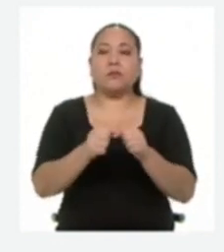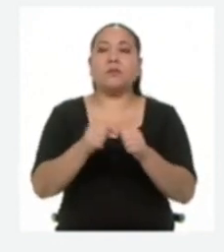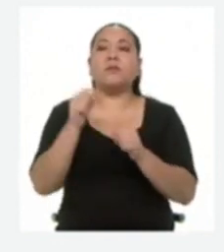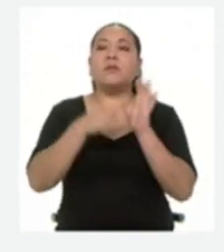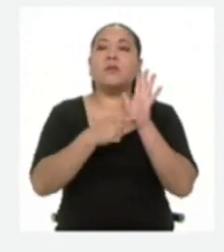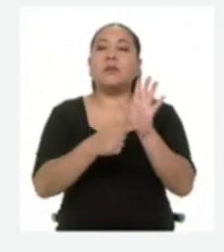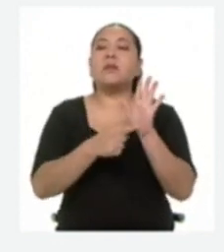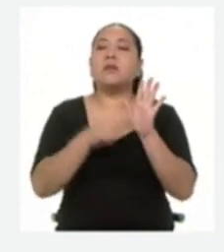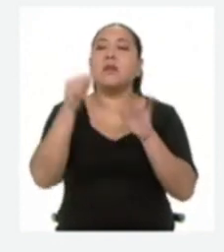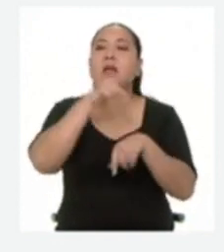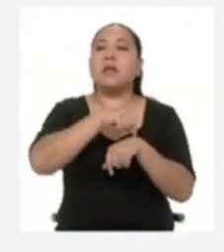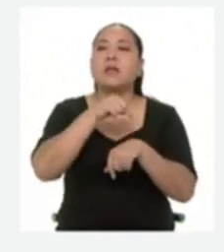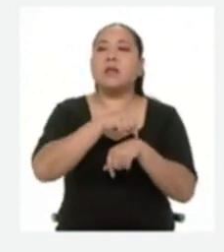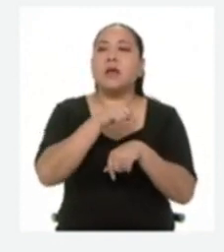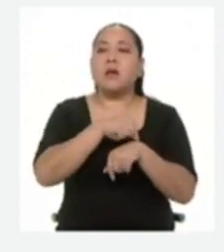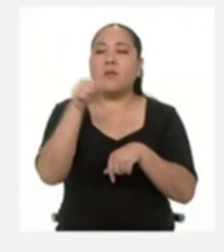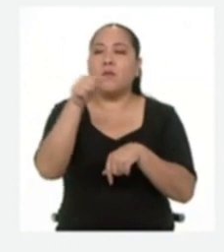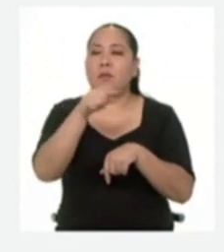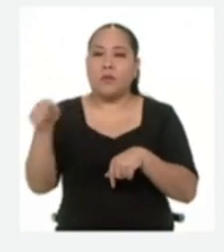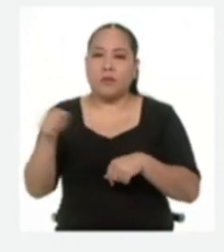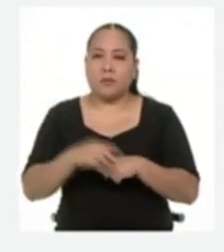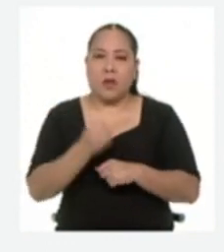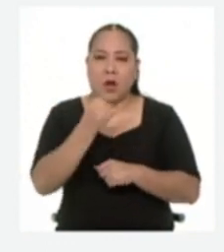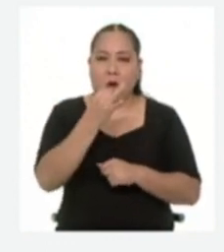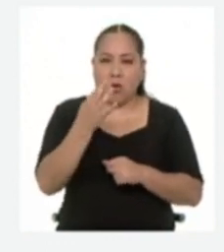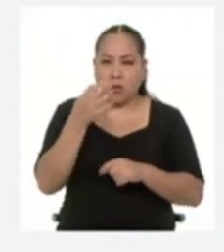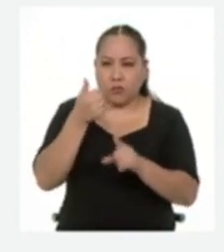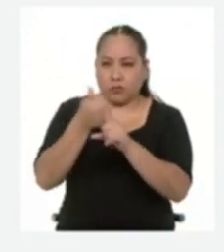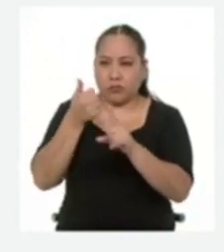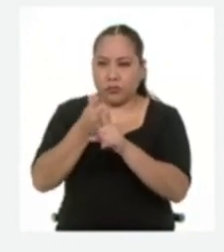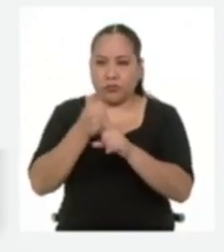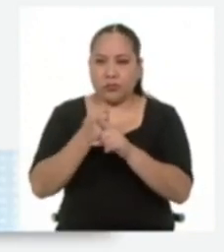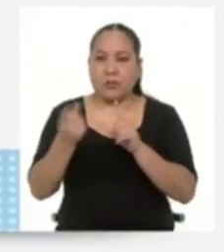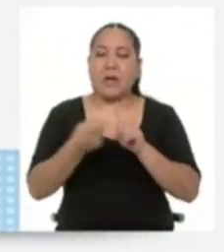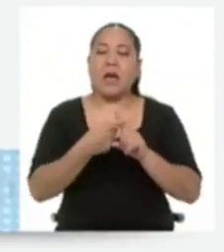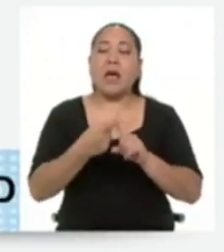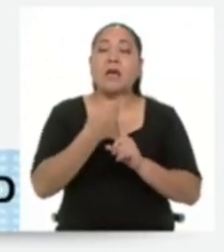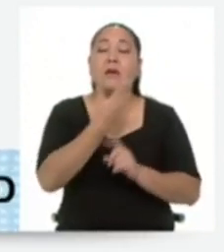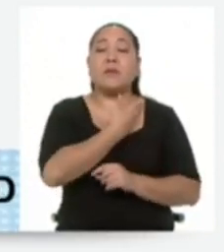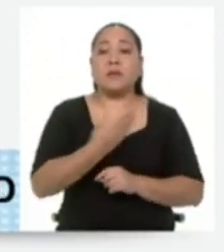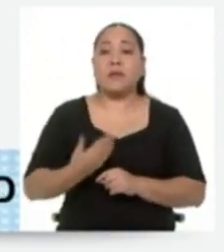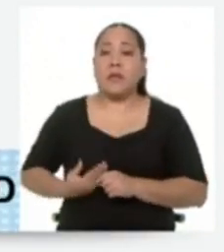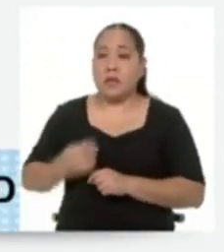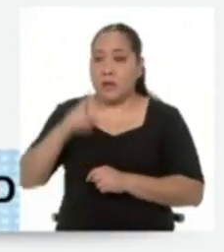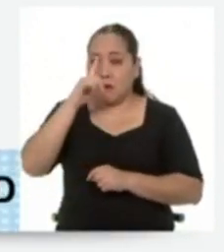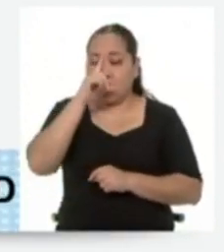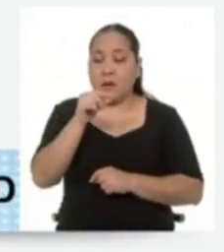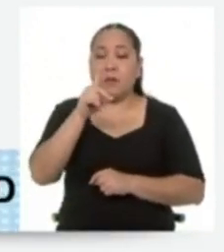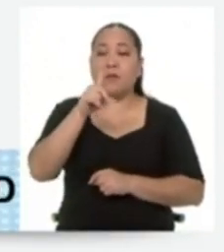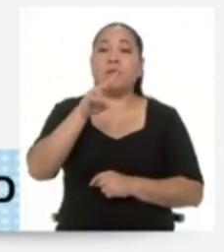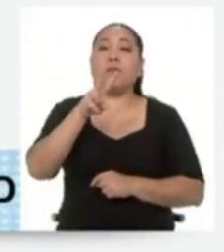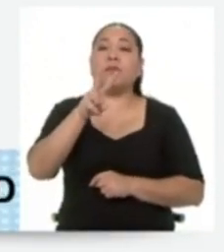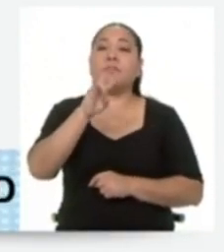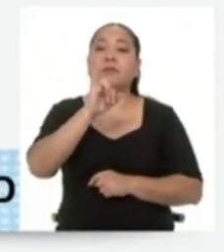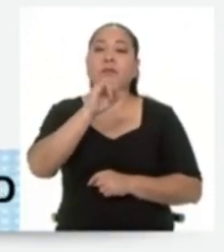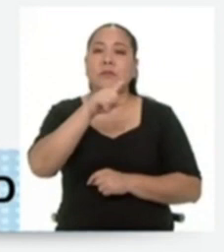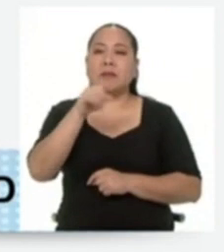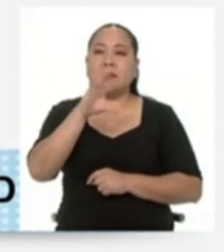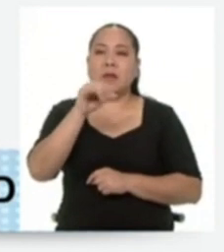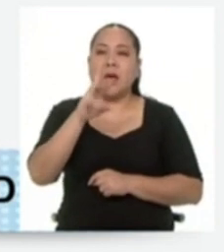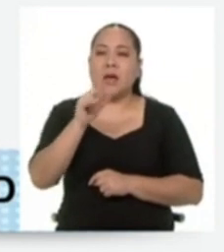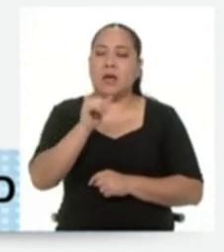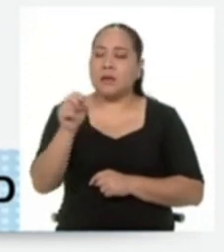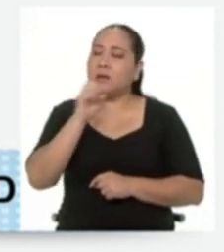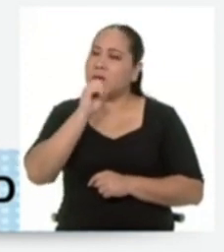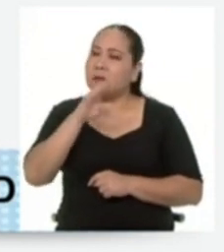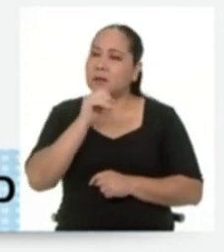espacio en el que se estará presentando en algunos minutos el propio expresidente, Martín Vizcarra. Entonces, ciertamente entendemos que es un llamado,